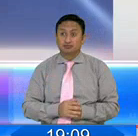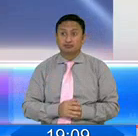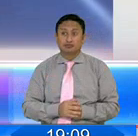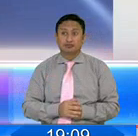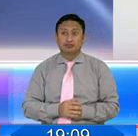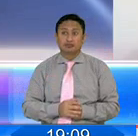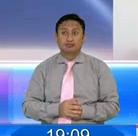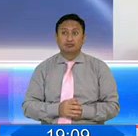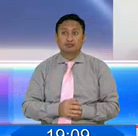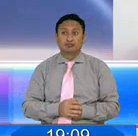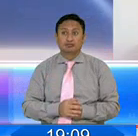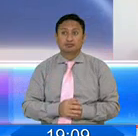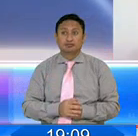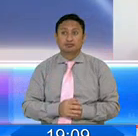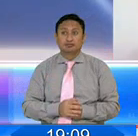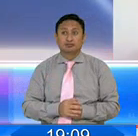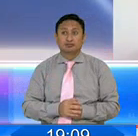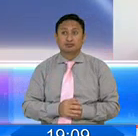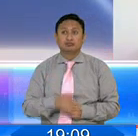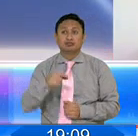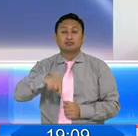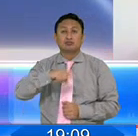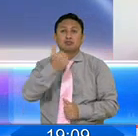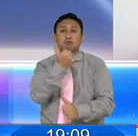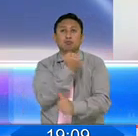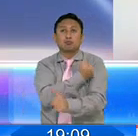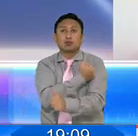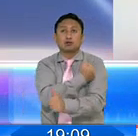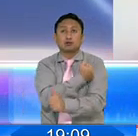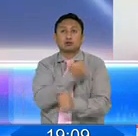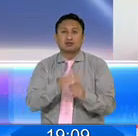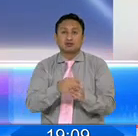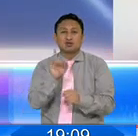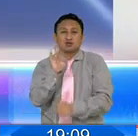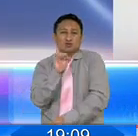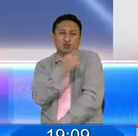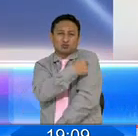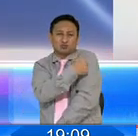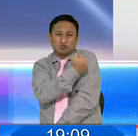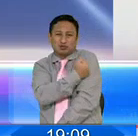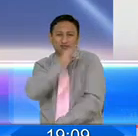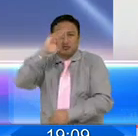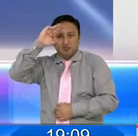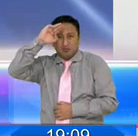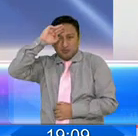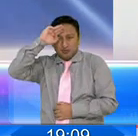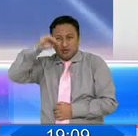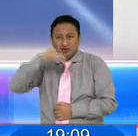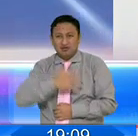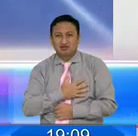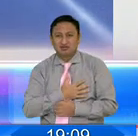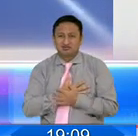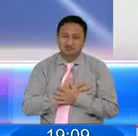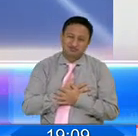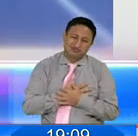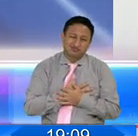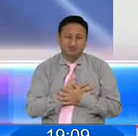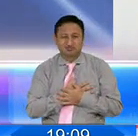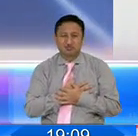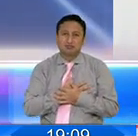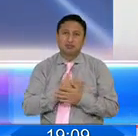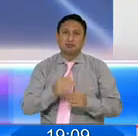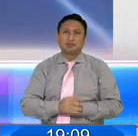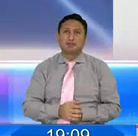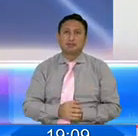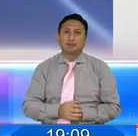adversas, generalmente que tiene la vacuna, dolor en el sitio de la inyección, fiebre, un poco de malestar general, pero